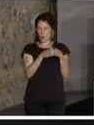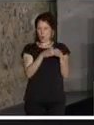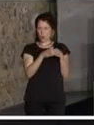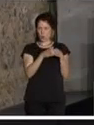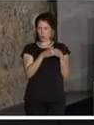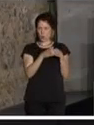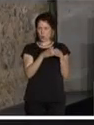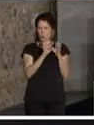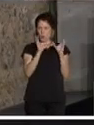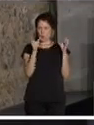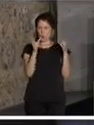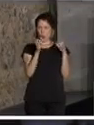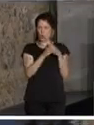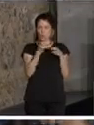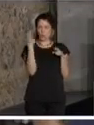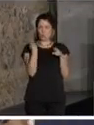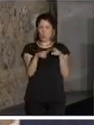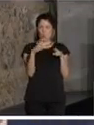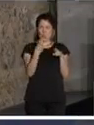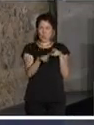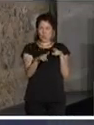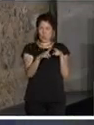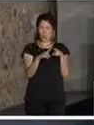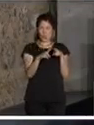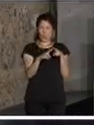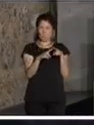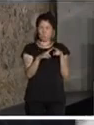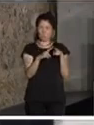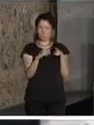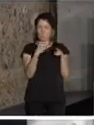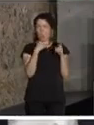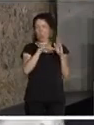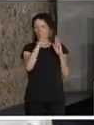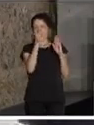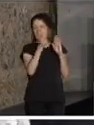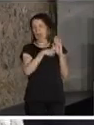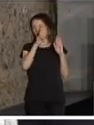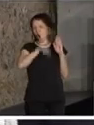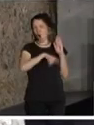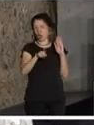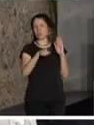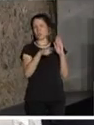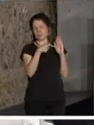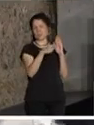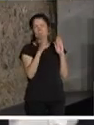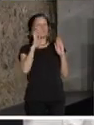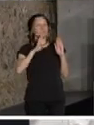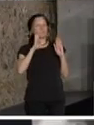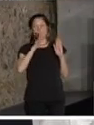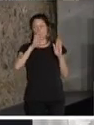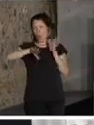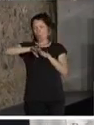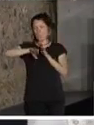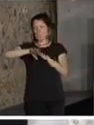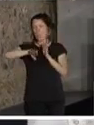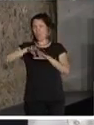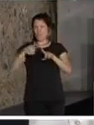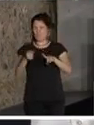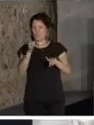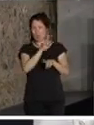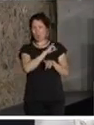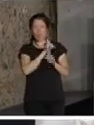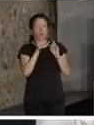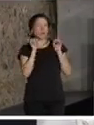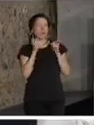plantean abiertamente el objetivo de ilegalizar partidos democráticos que propone la derecha y la extrema derecha